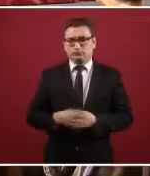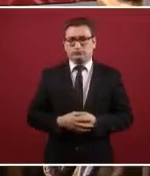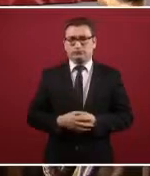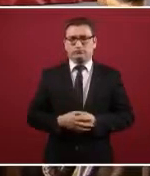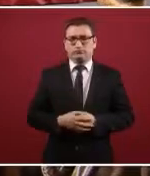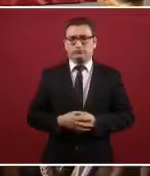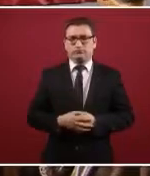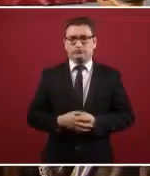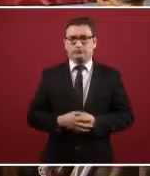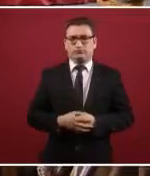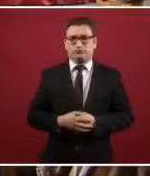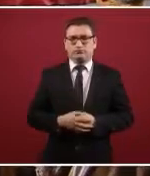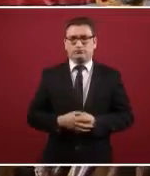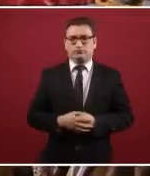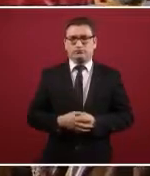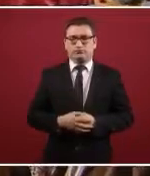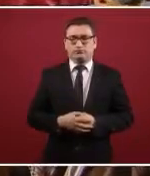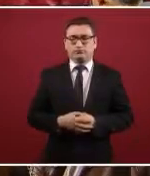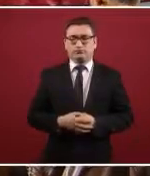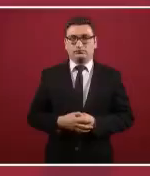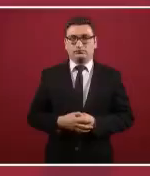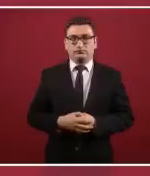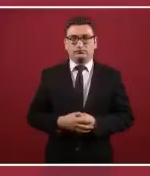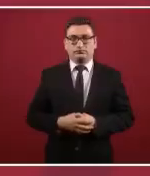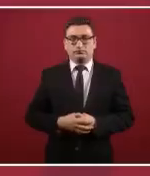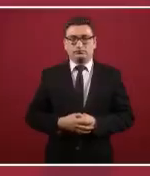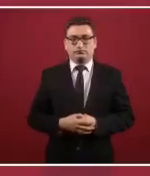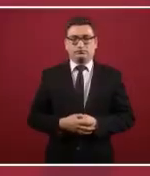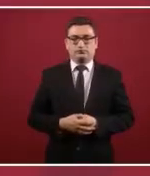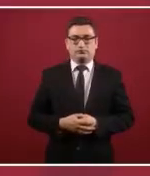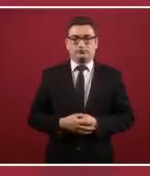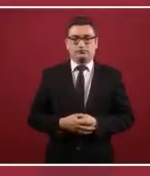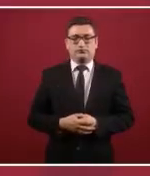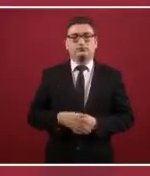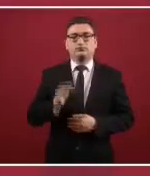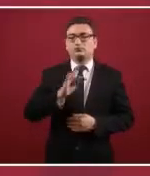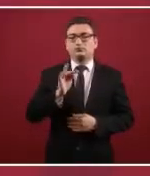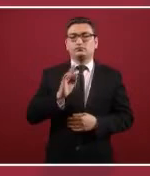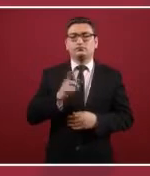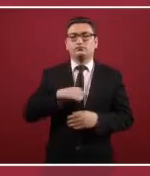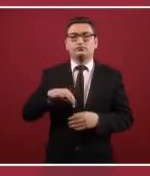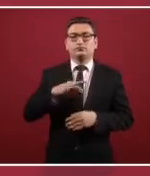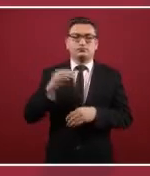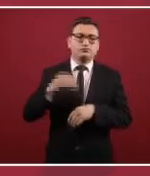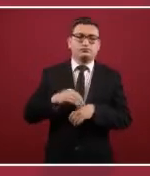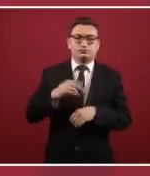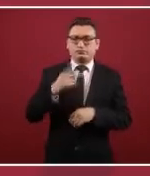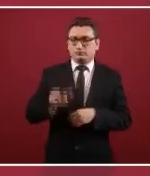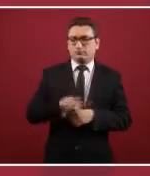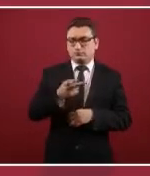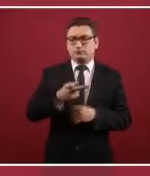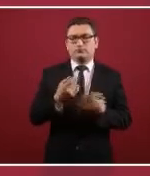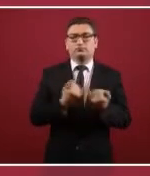Y si añadimos a esto y preguntamos si sabían